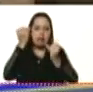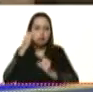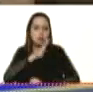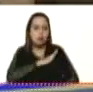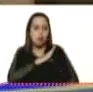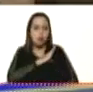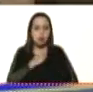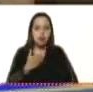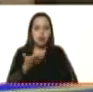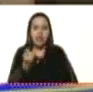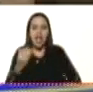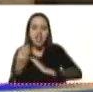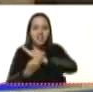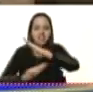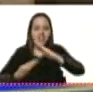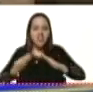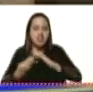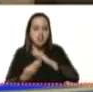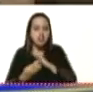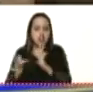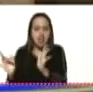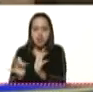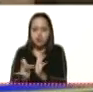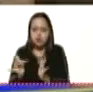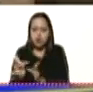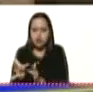que tuviera su base en Jesucristo,